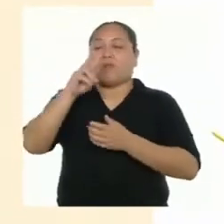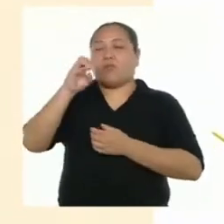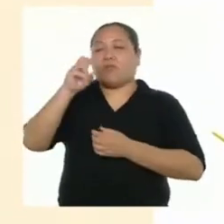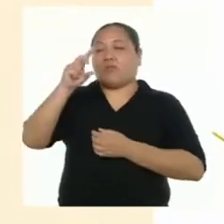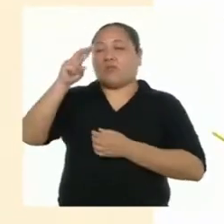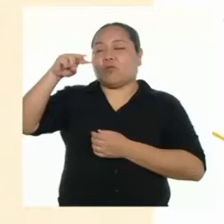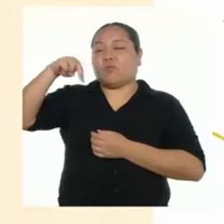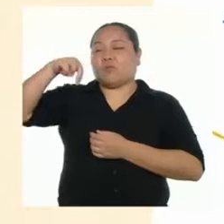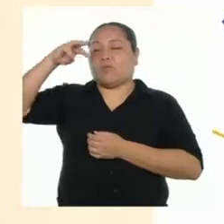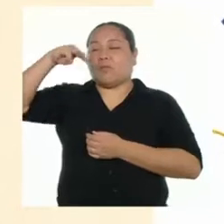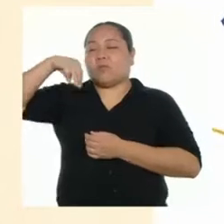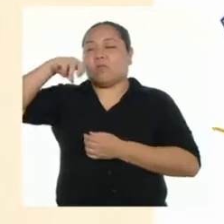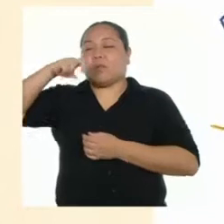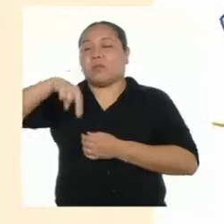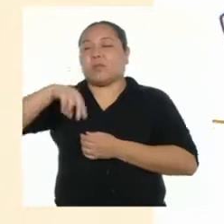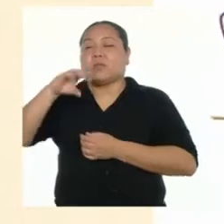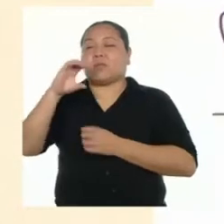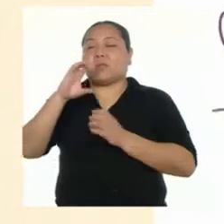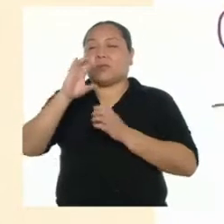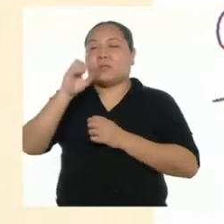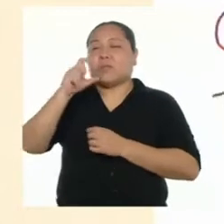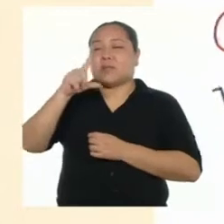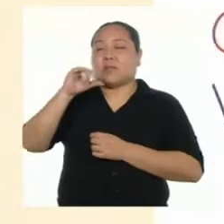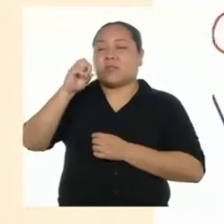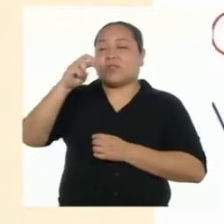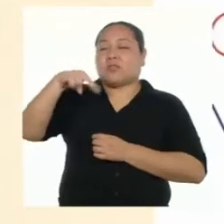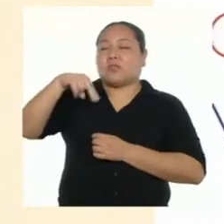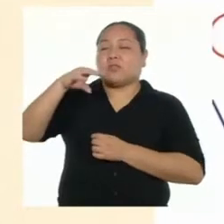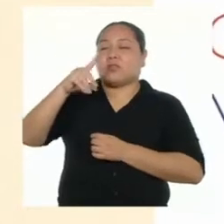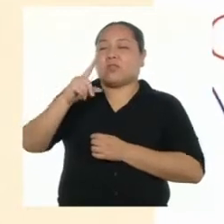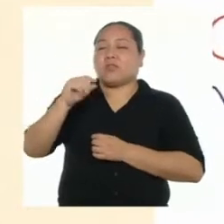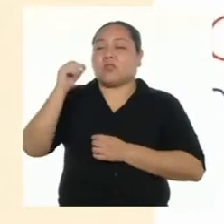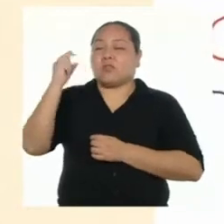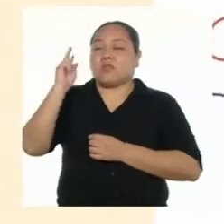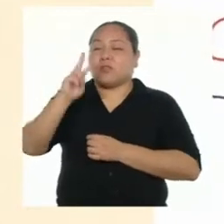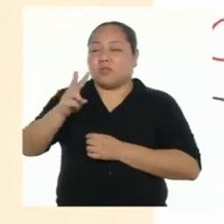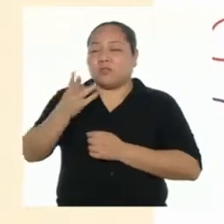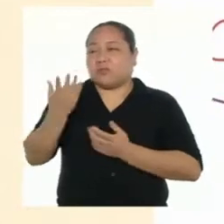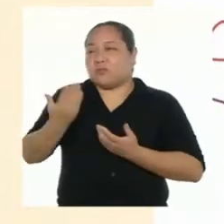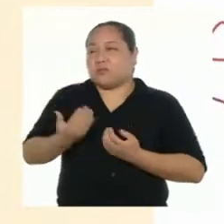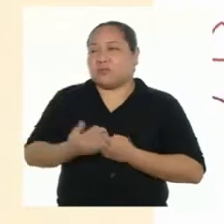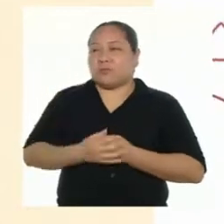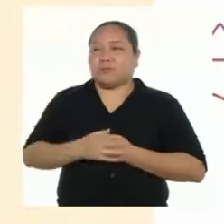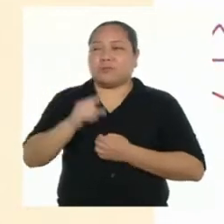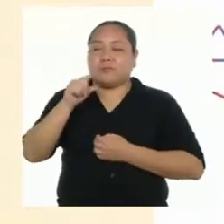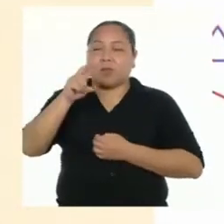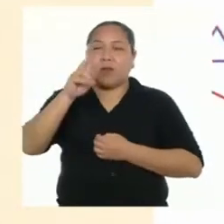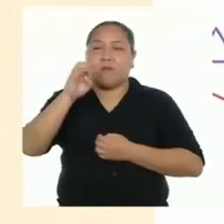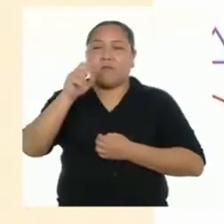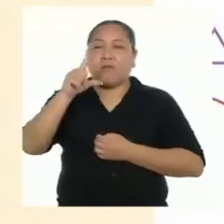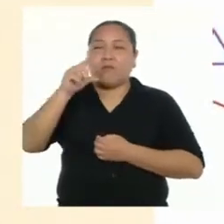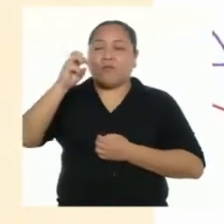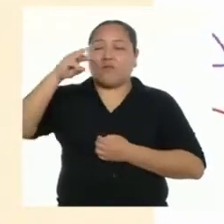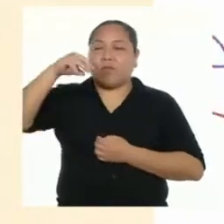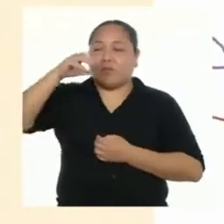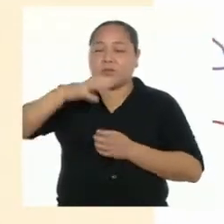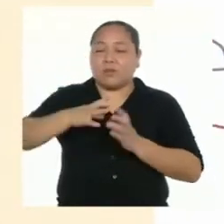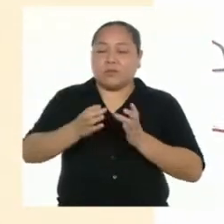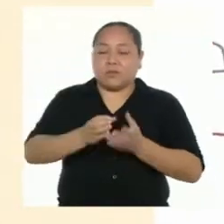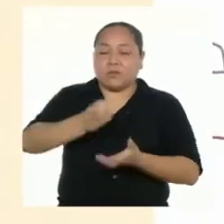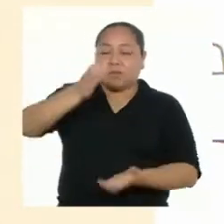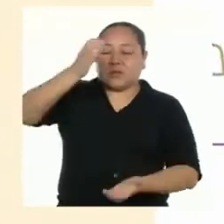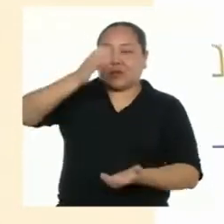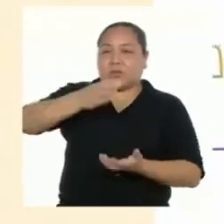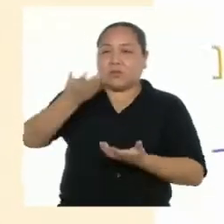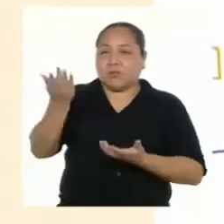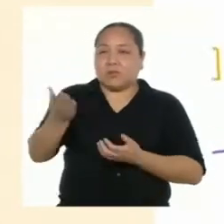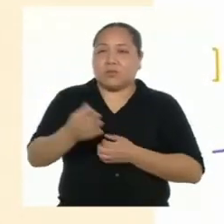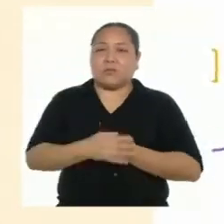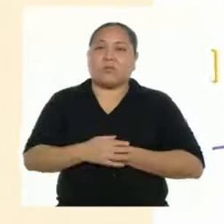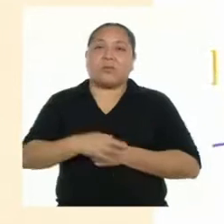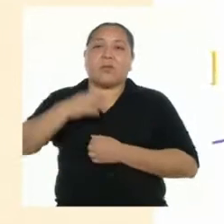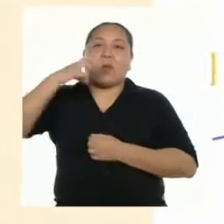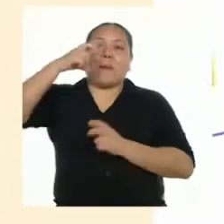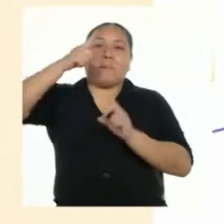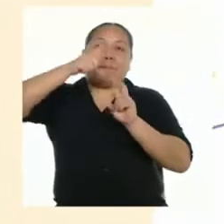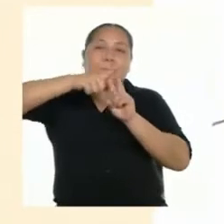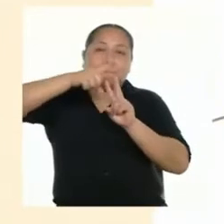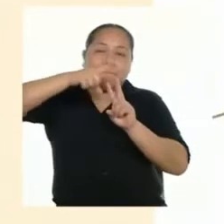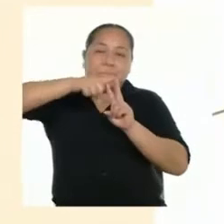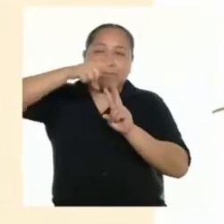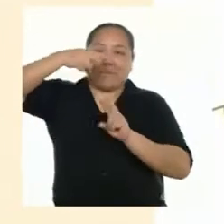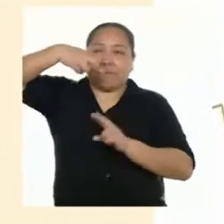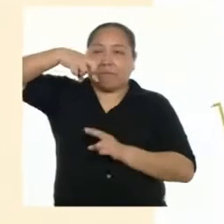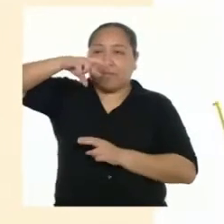1 menos el volumen del cilindro 2. Entonces, el volumen del cilindro hueco sería